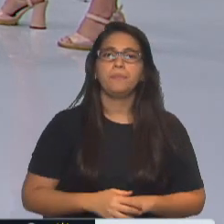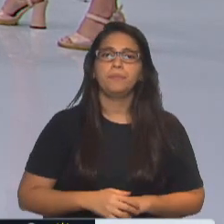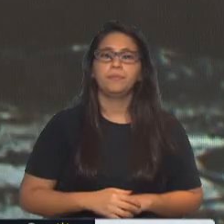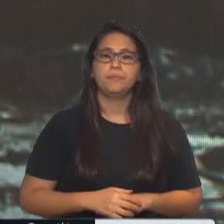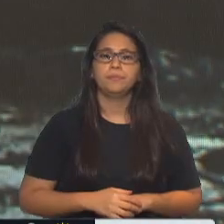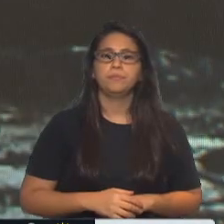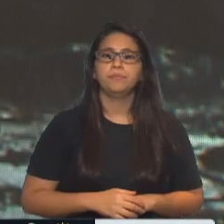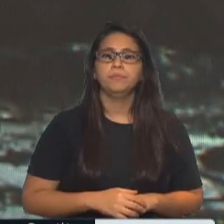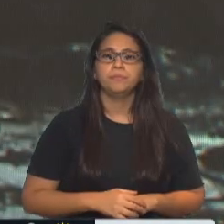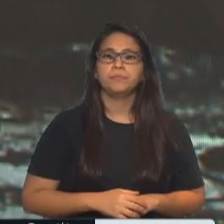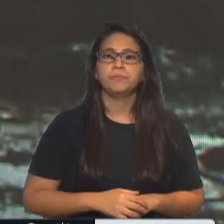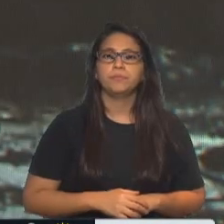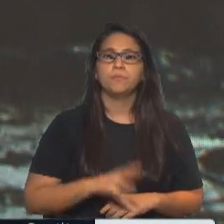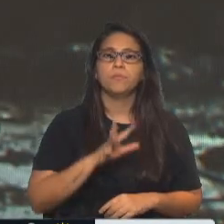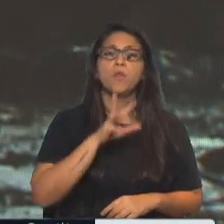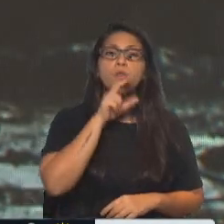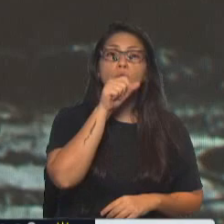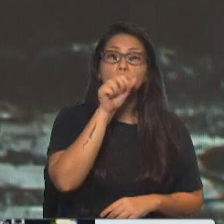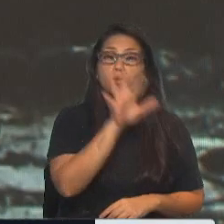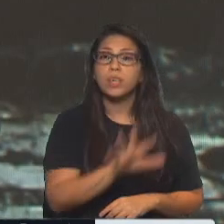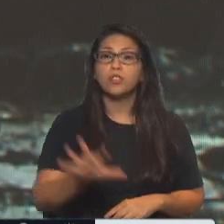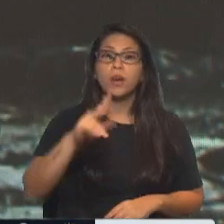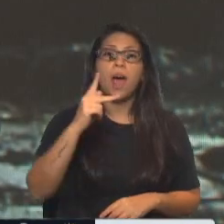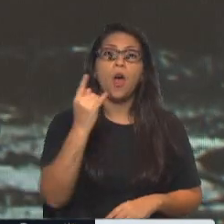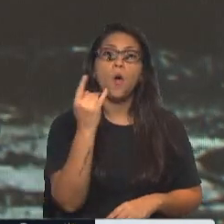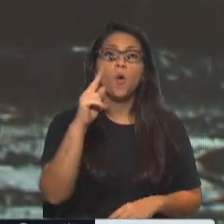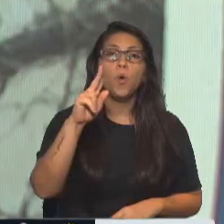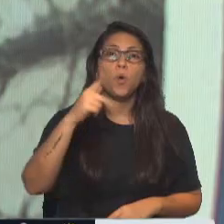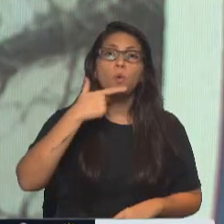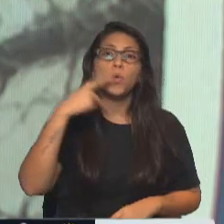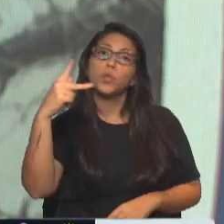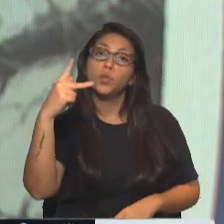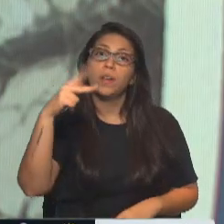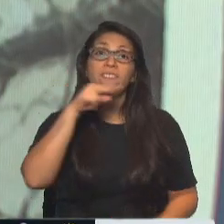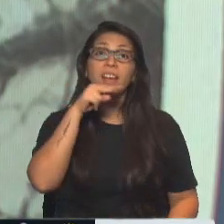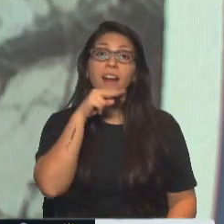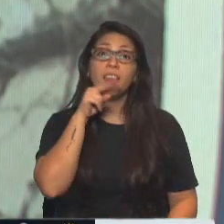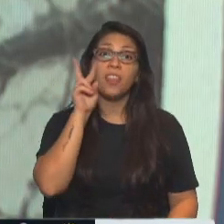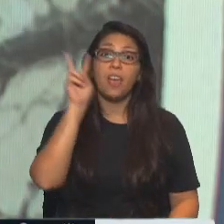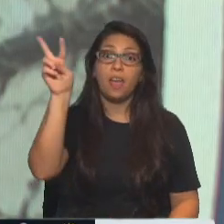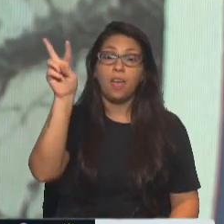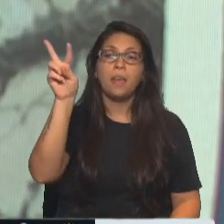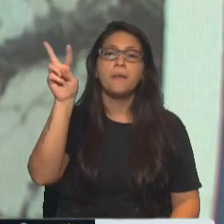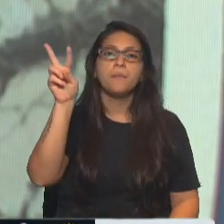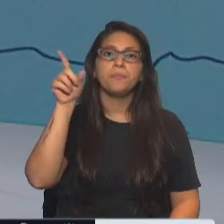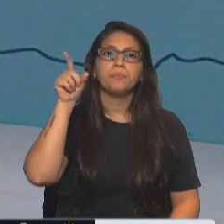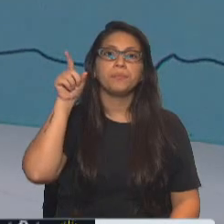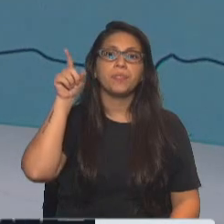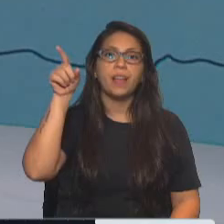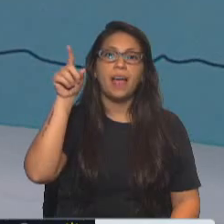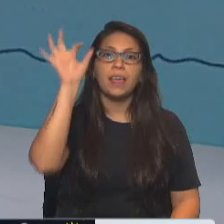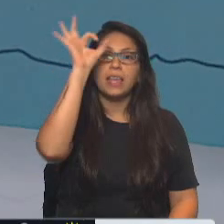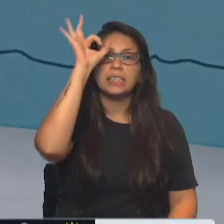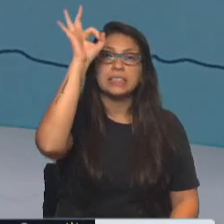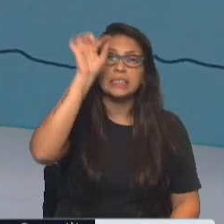propia Rusia. Estamos hablando de la región de Kursk. Bueno, lo tenemos señalado en verde, ¿eh? Así es, porque esta zona es